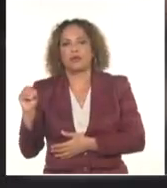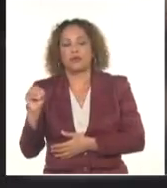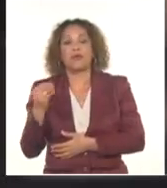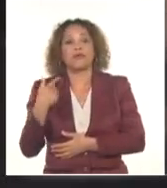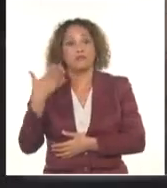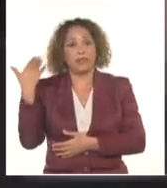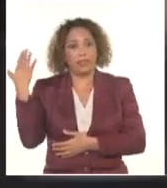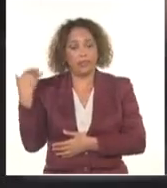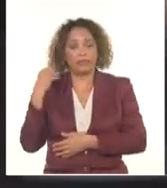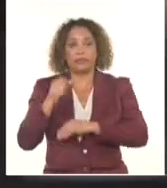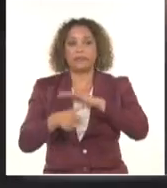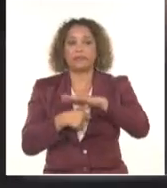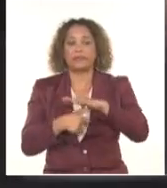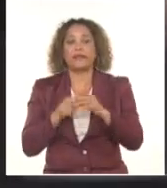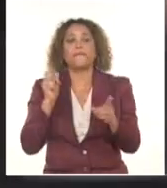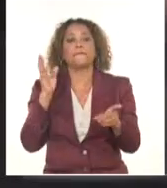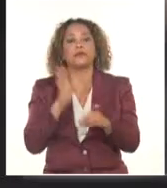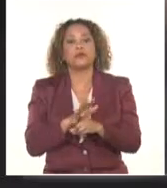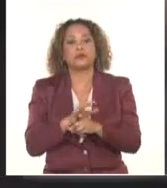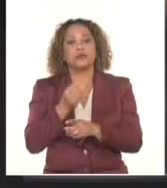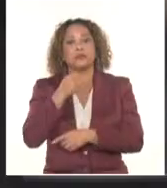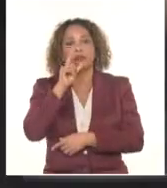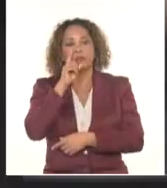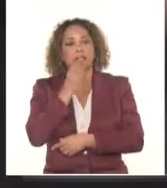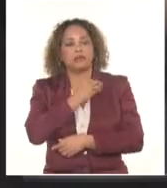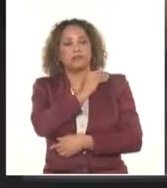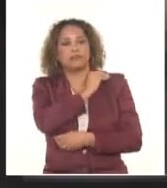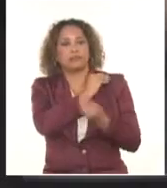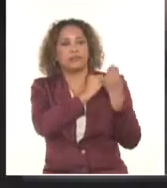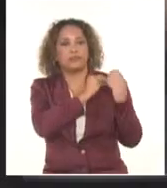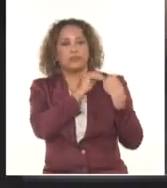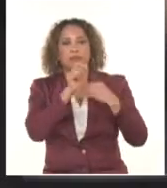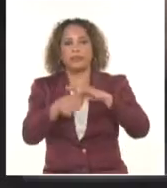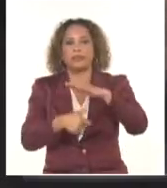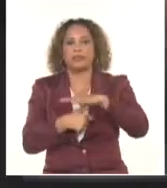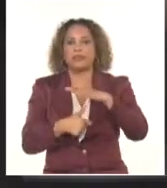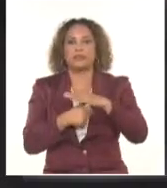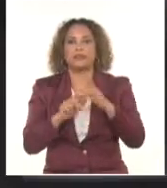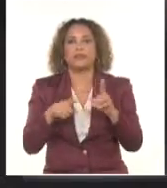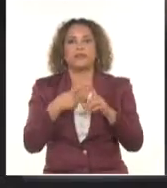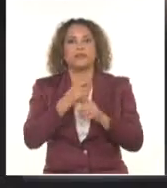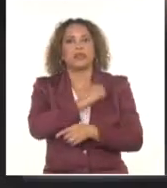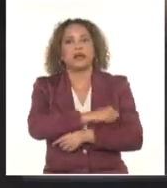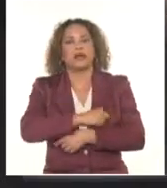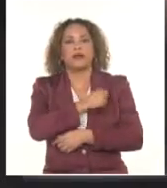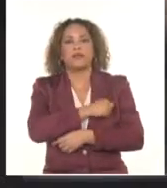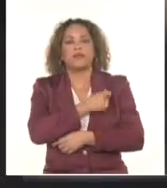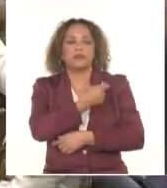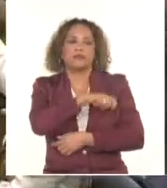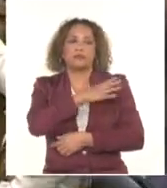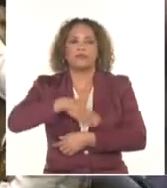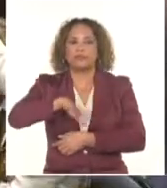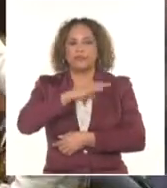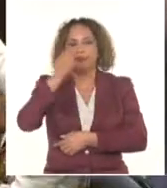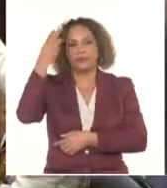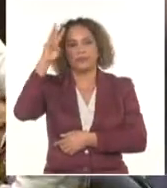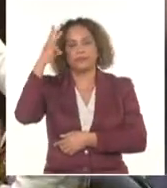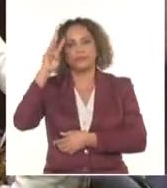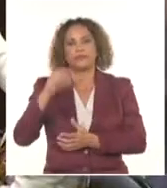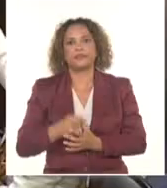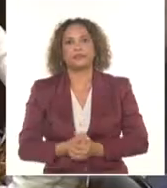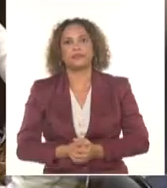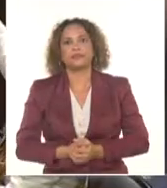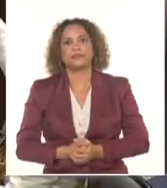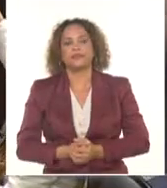inició y termina su mandato con más amor de su pueblo y para